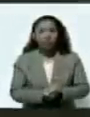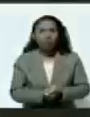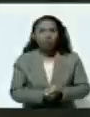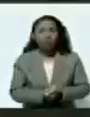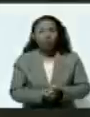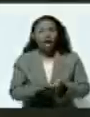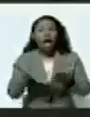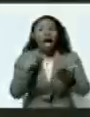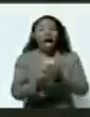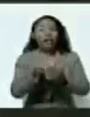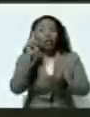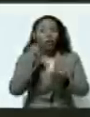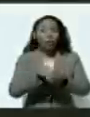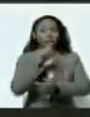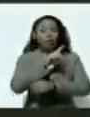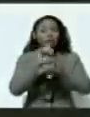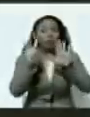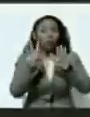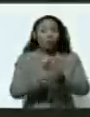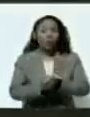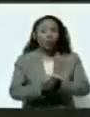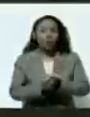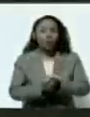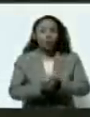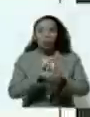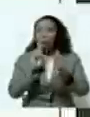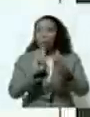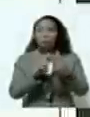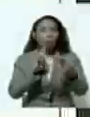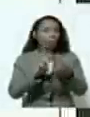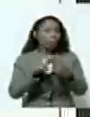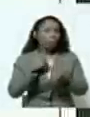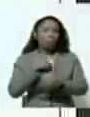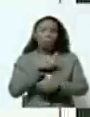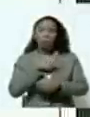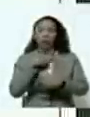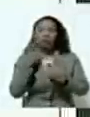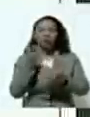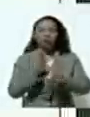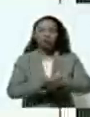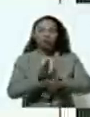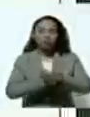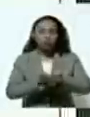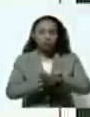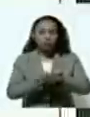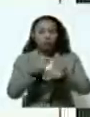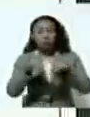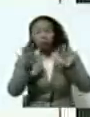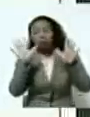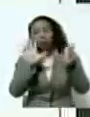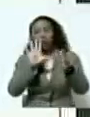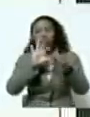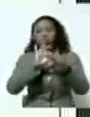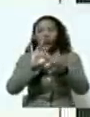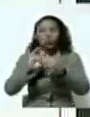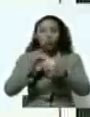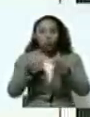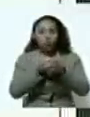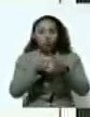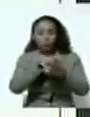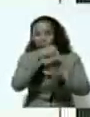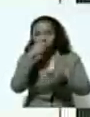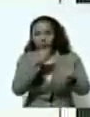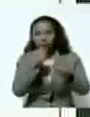Hasta el 2019, sin conocer nosotros los hechos de presuntos vínculos con el narcotráfico